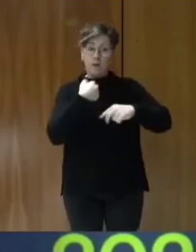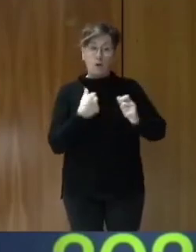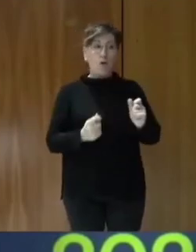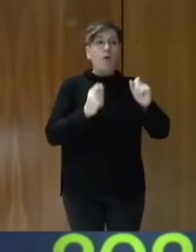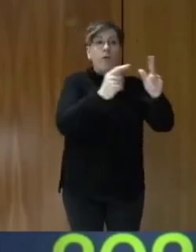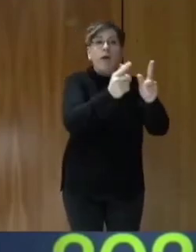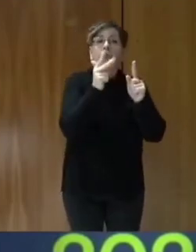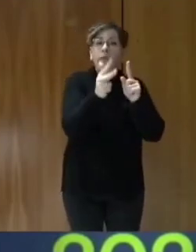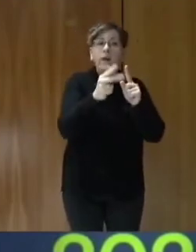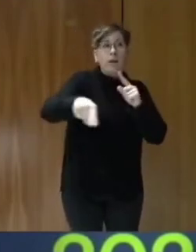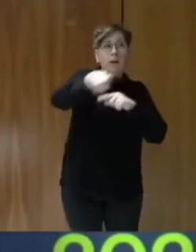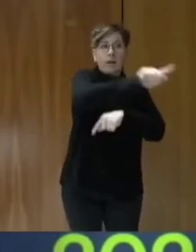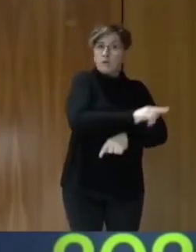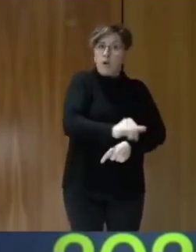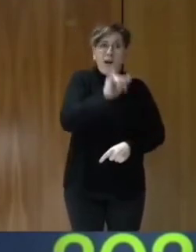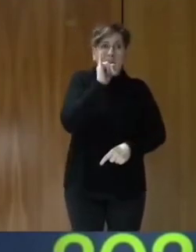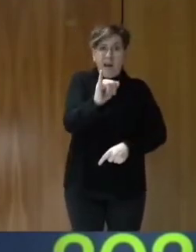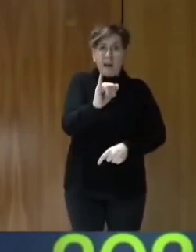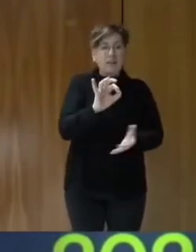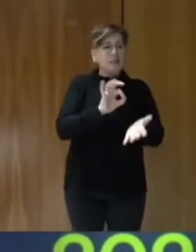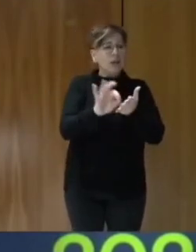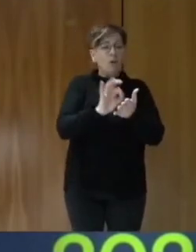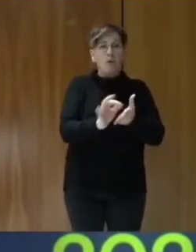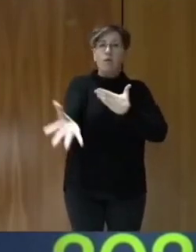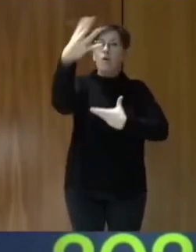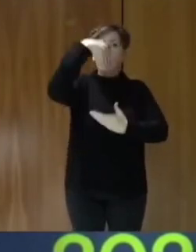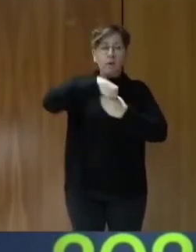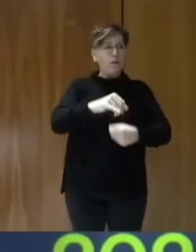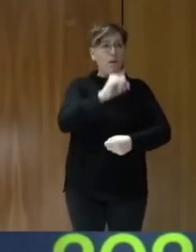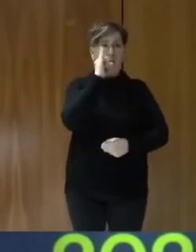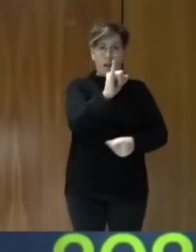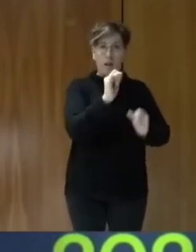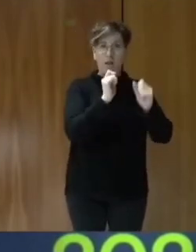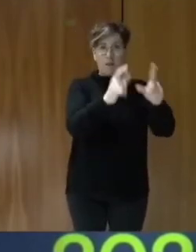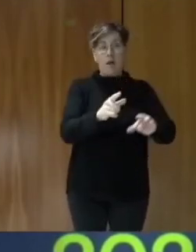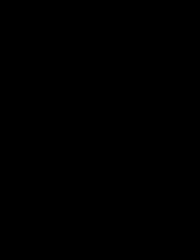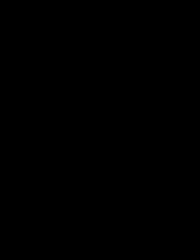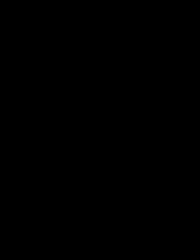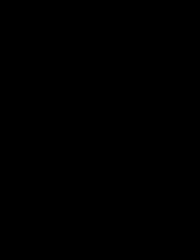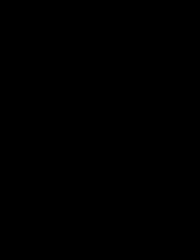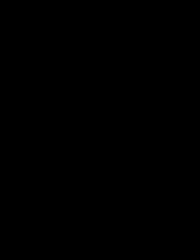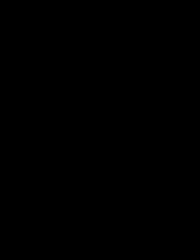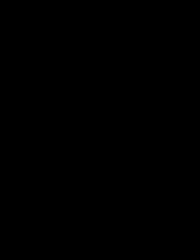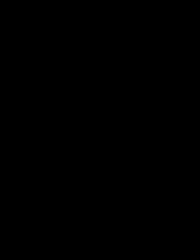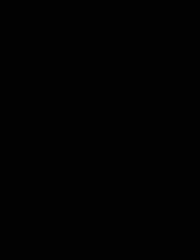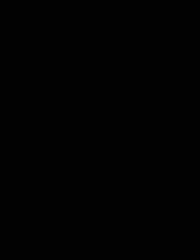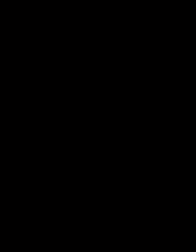a los que tienen derecho, todos los servicios que forman parte de sus derechos para salir de esa situación de violencia.